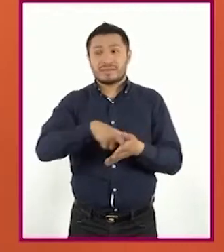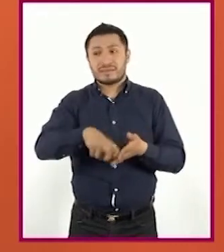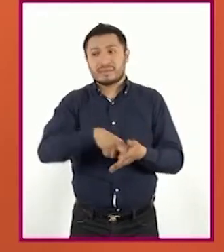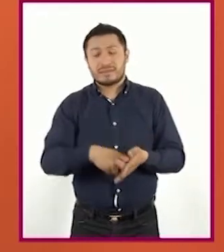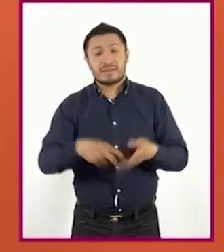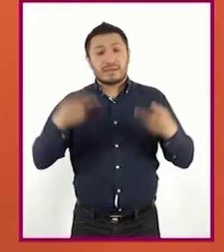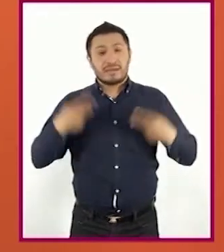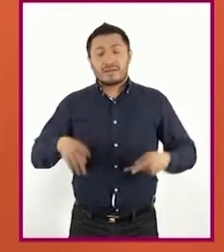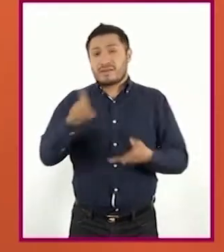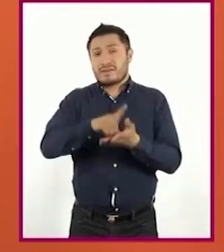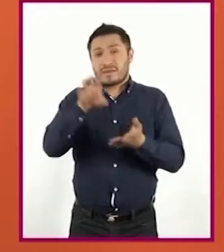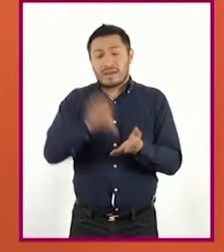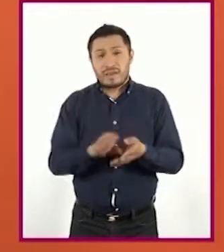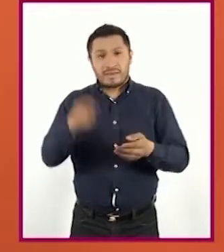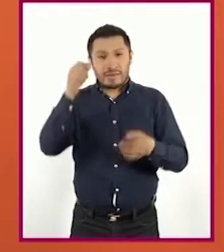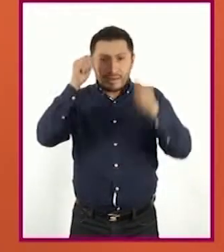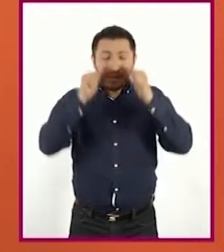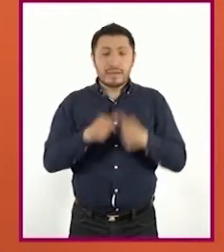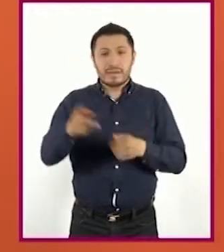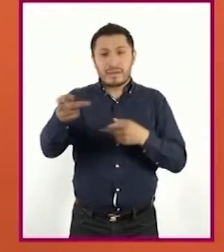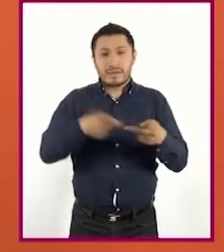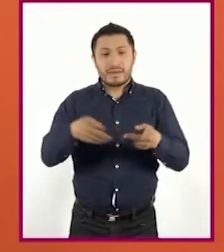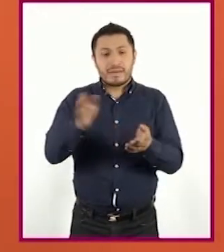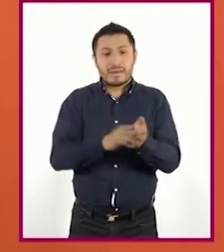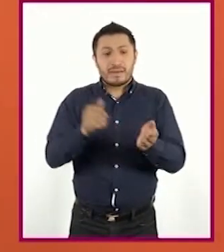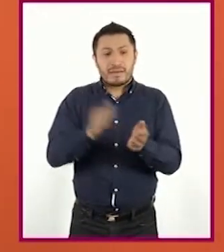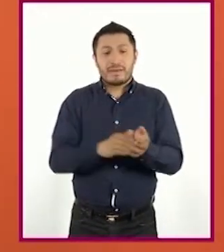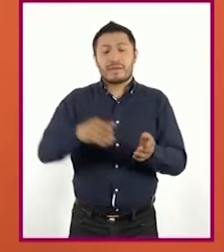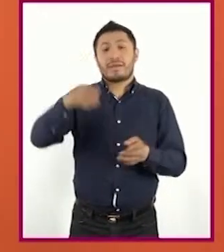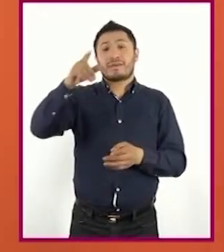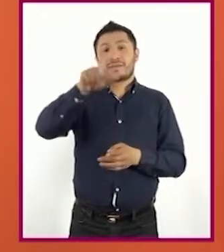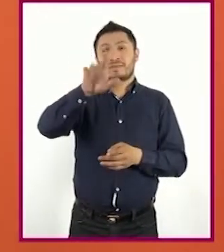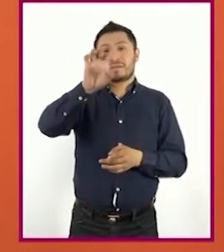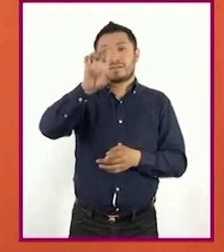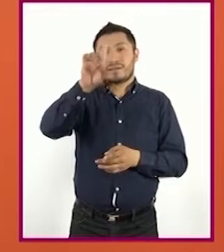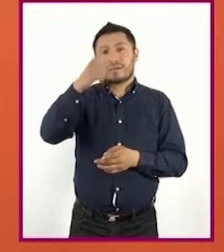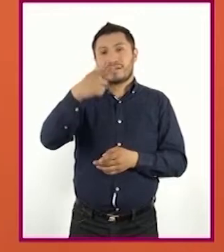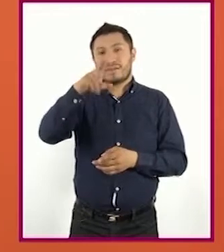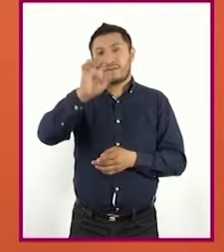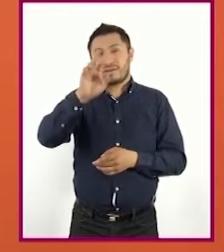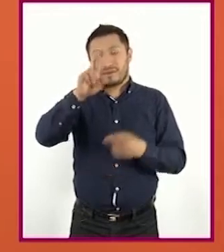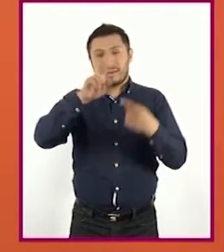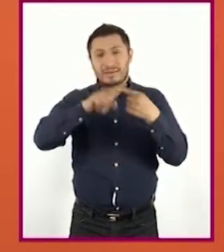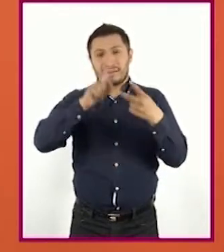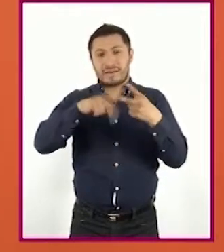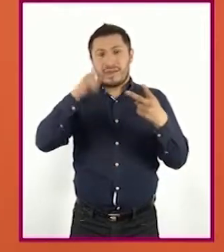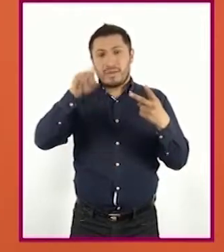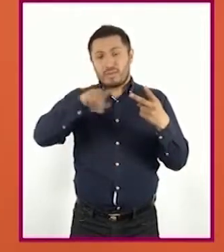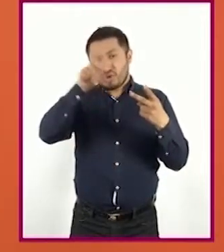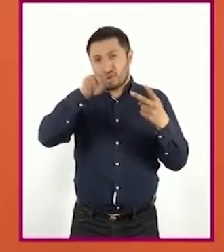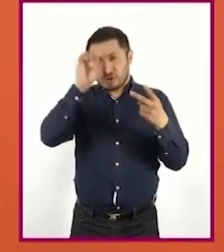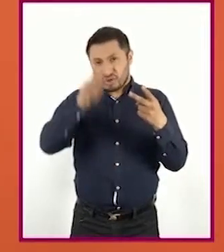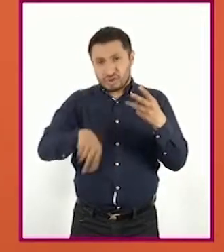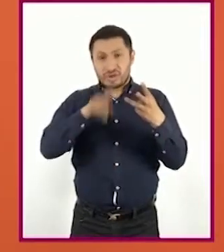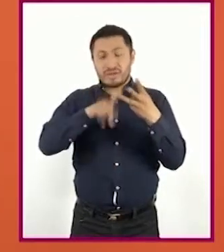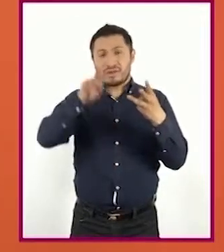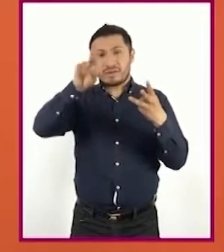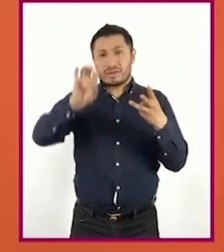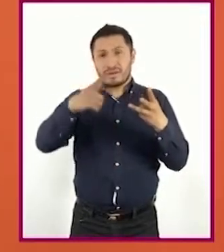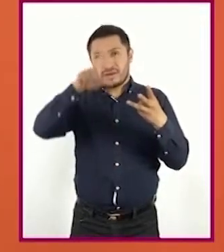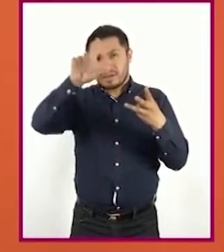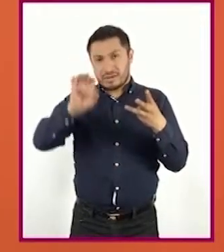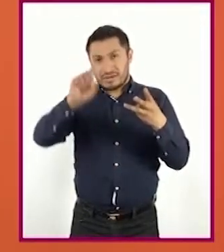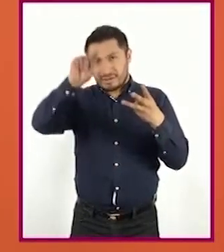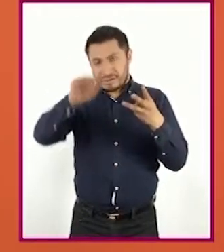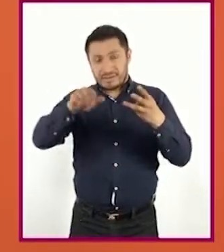tengan discapacidad visual preparen hojas Leyer, punzón y regleta. Anoten en su cuaderno cualquier idea o inquietud que